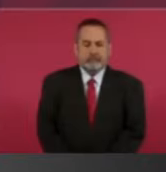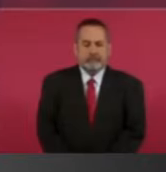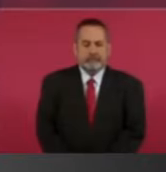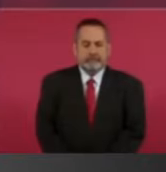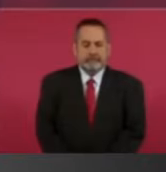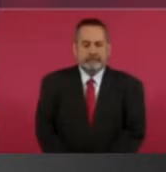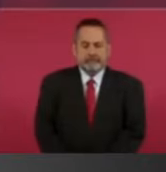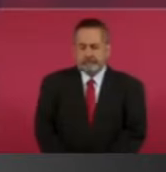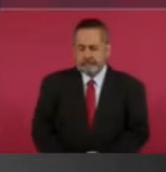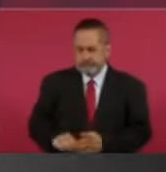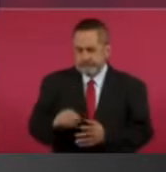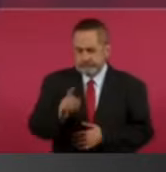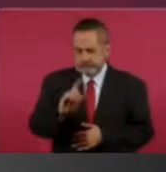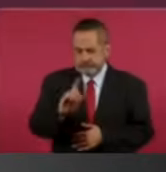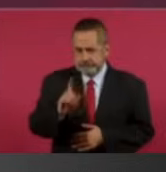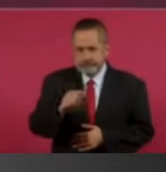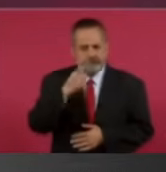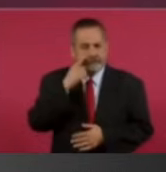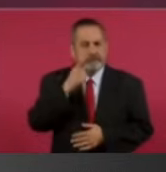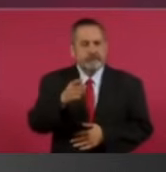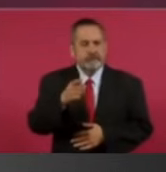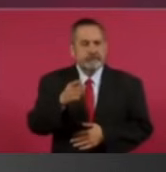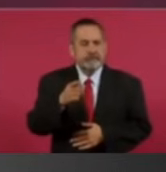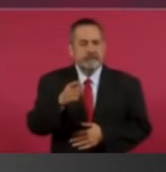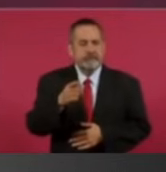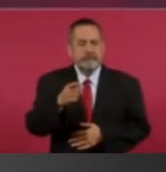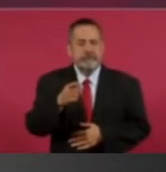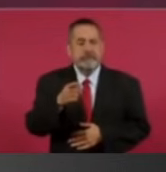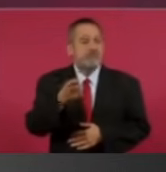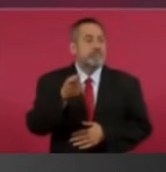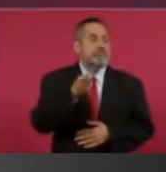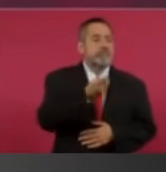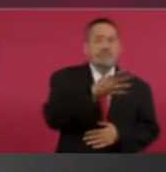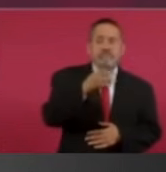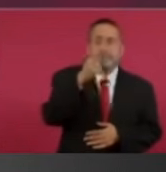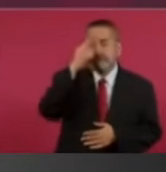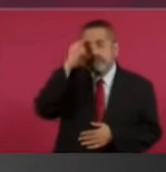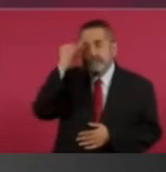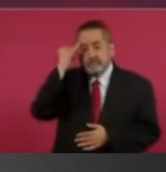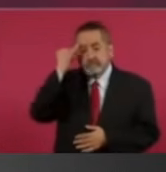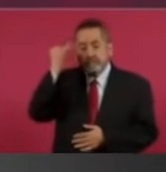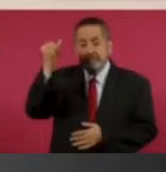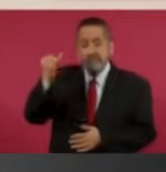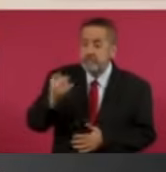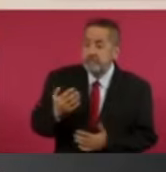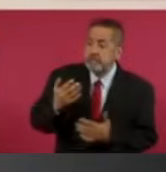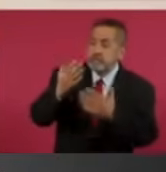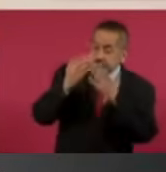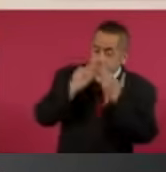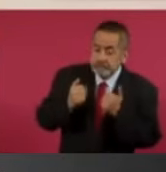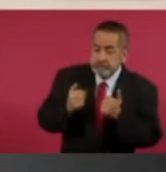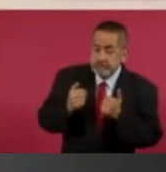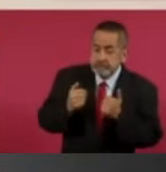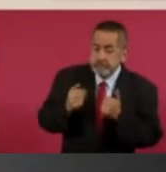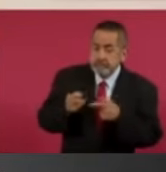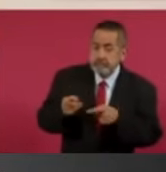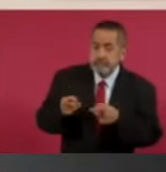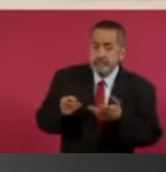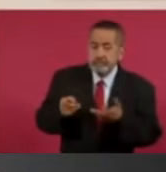No, porque queda la impresión de que no hubo